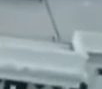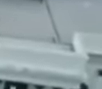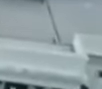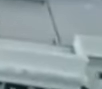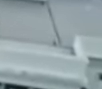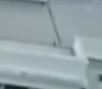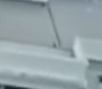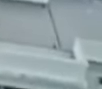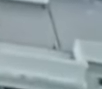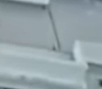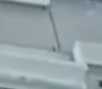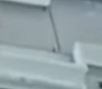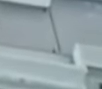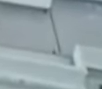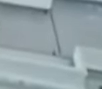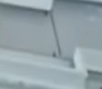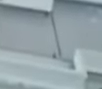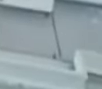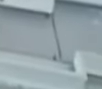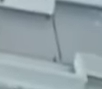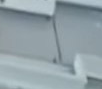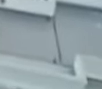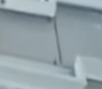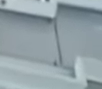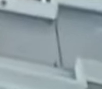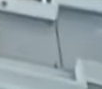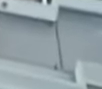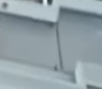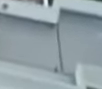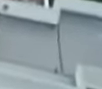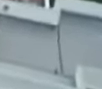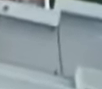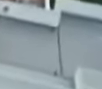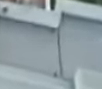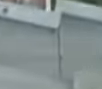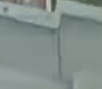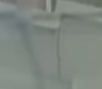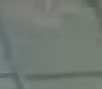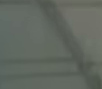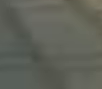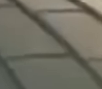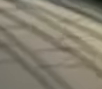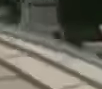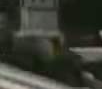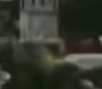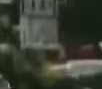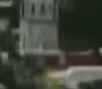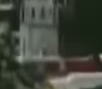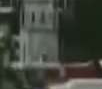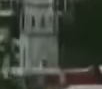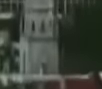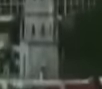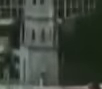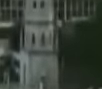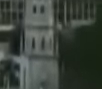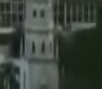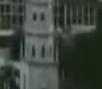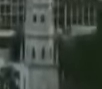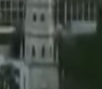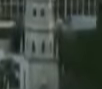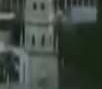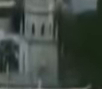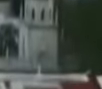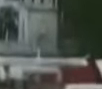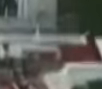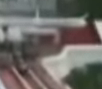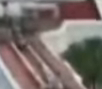al acto de promulgación de la Ley Orgánica para la Defensa de la Guayana Esequiba en el Salón Elíptico. Y es que el